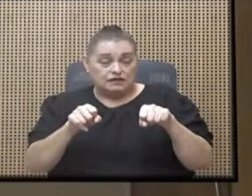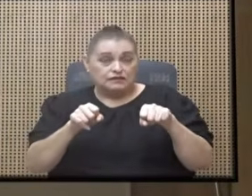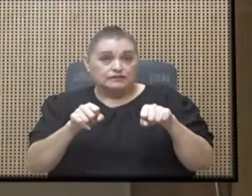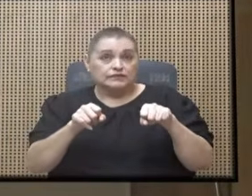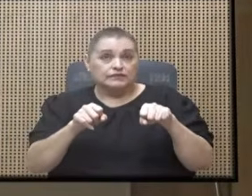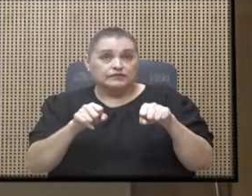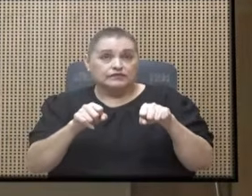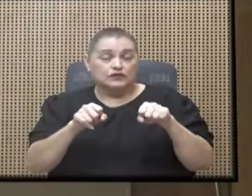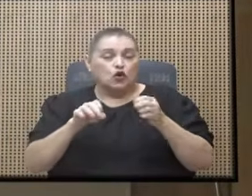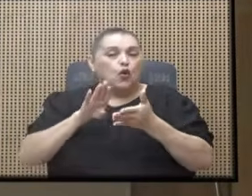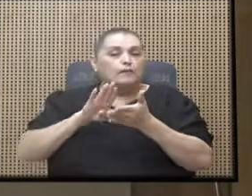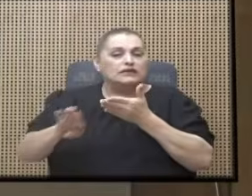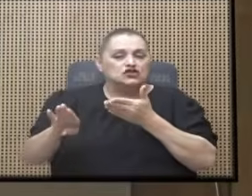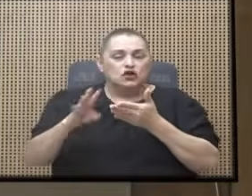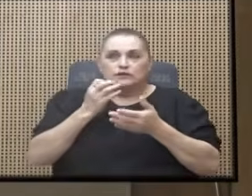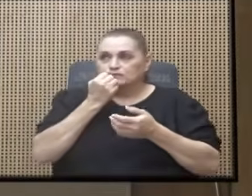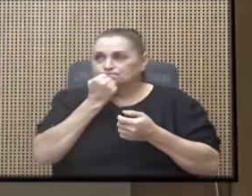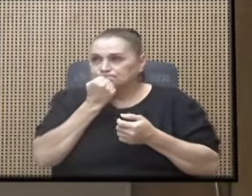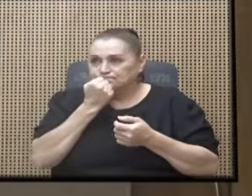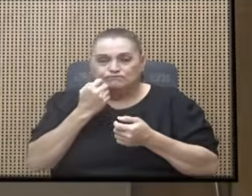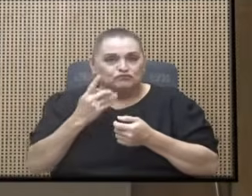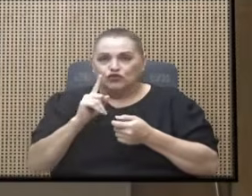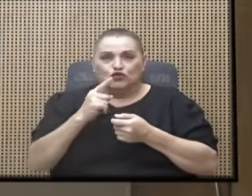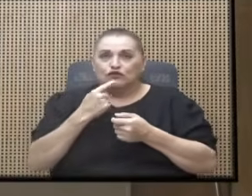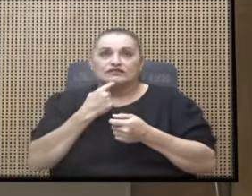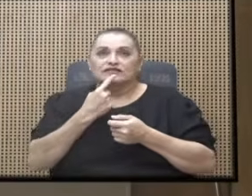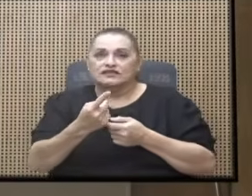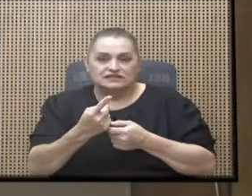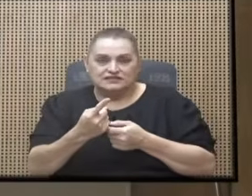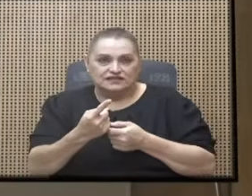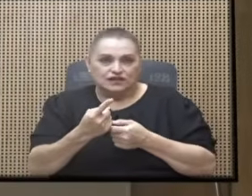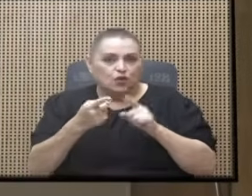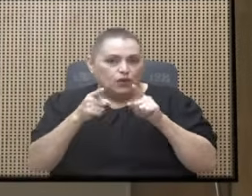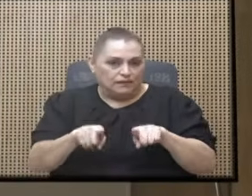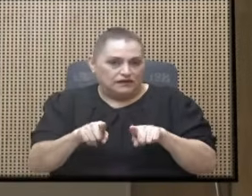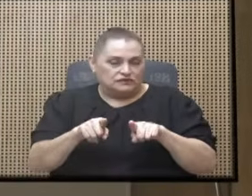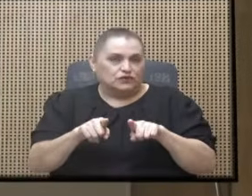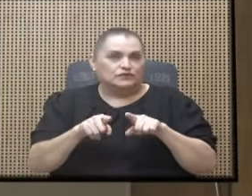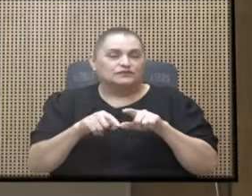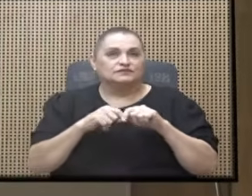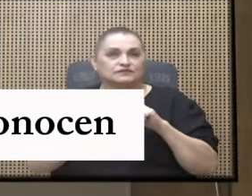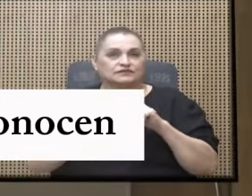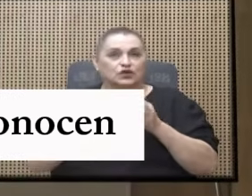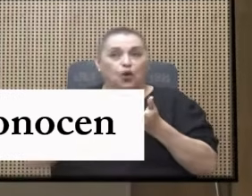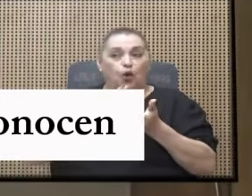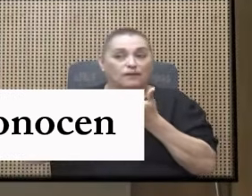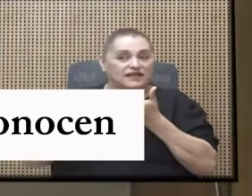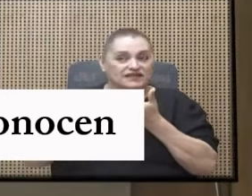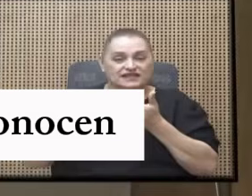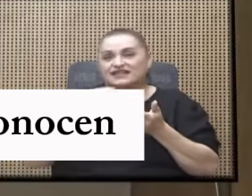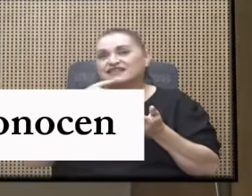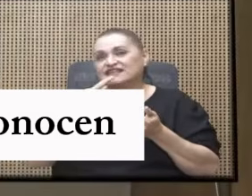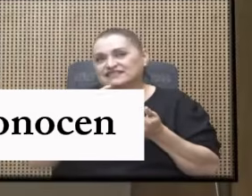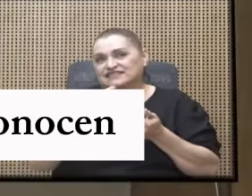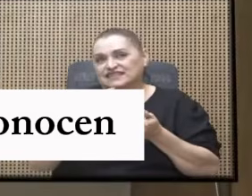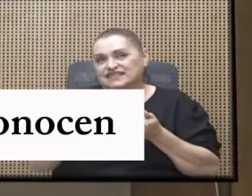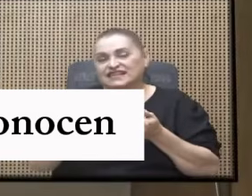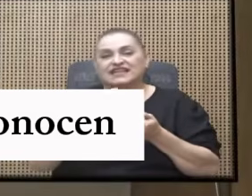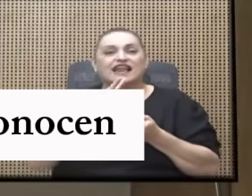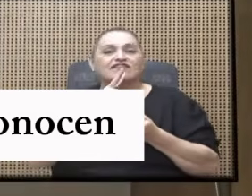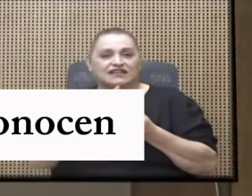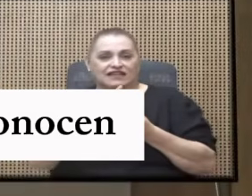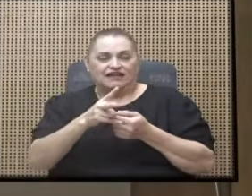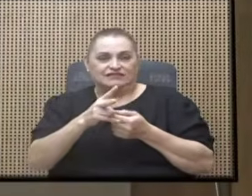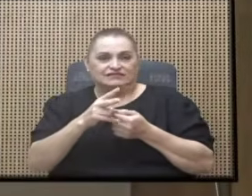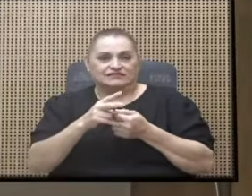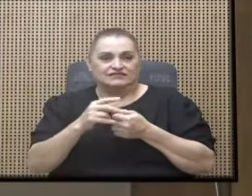de omisión, es decir, de no, de omitir decir la verdad, omitir decir hechos que